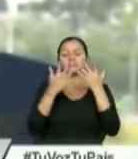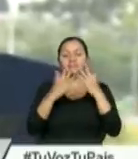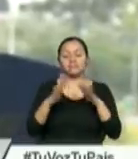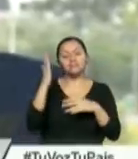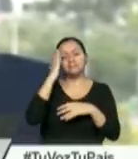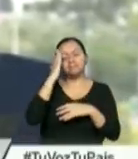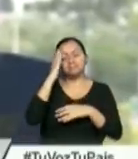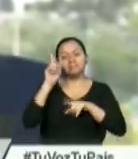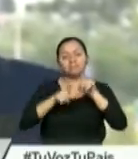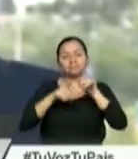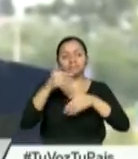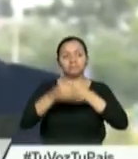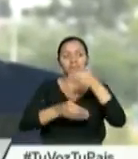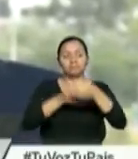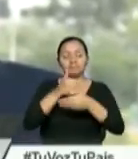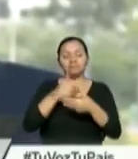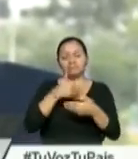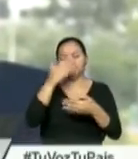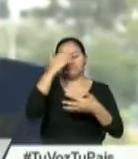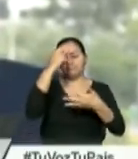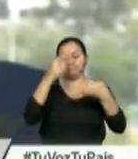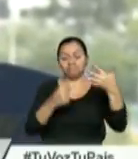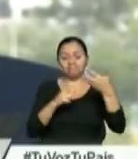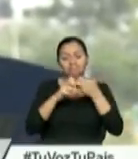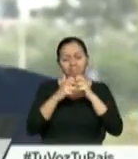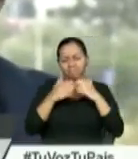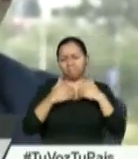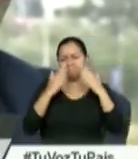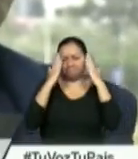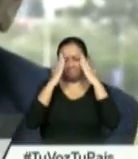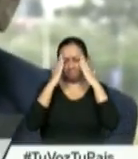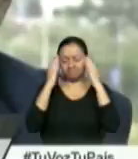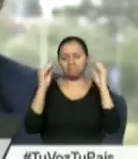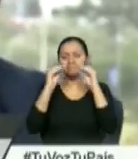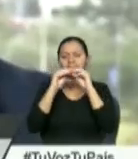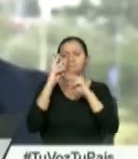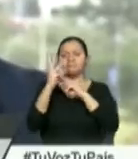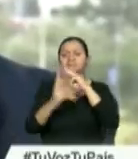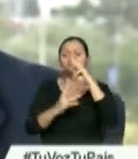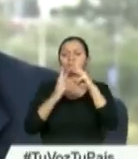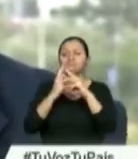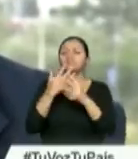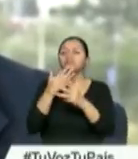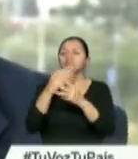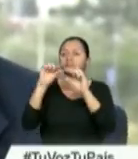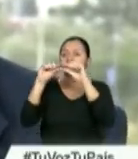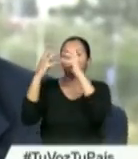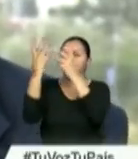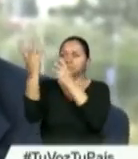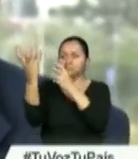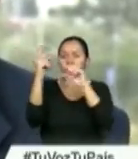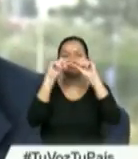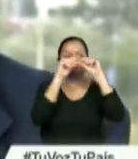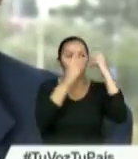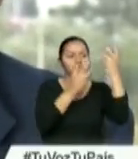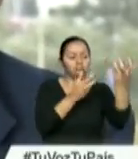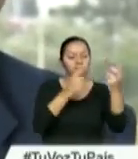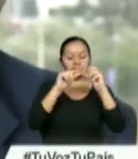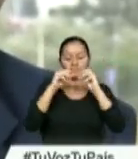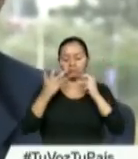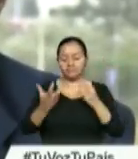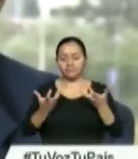Sabemos que ¿cuáles son los problemas? Vivimos en un mundo de bloques, un mundo interconectado, donde las regiones deben tener